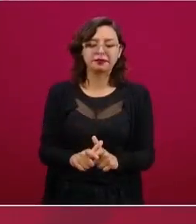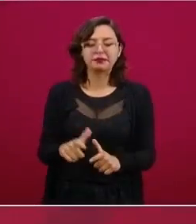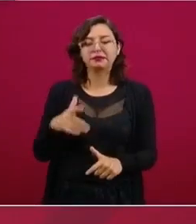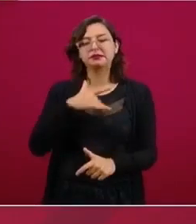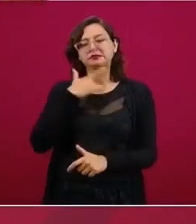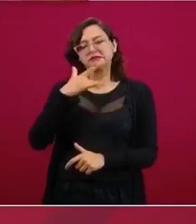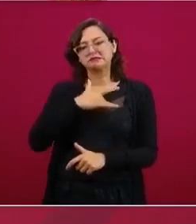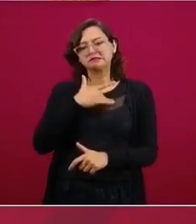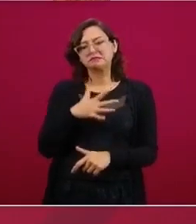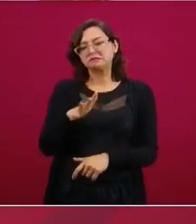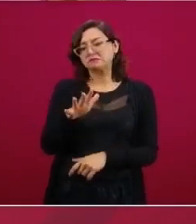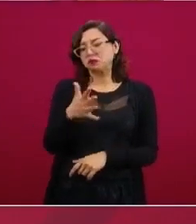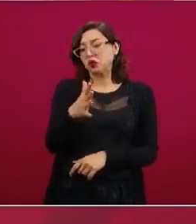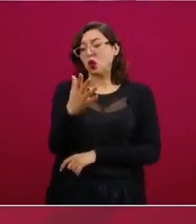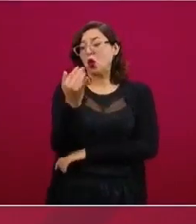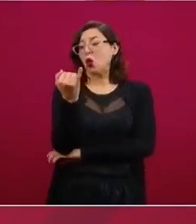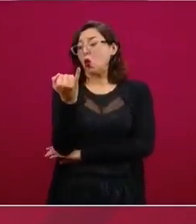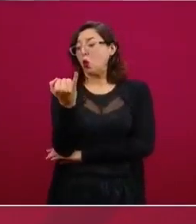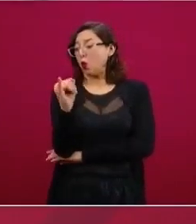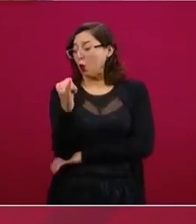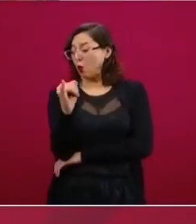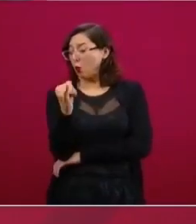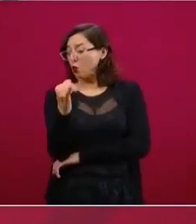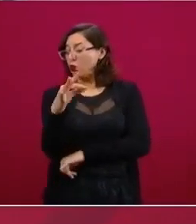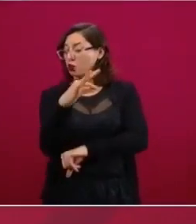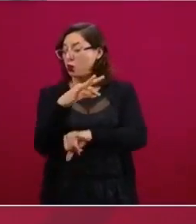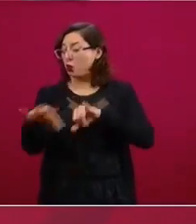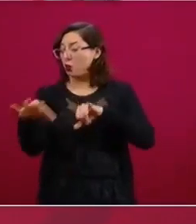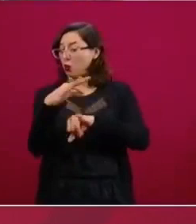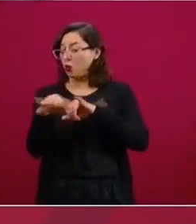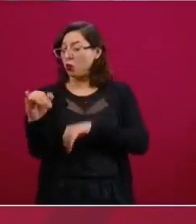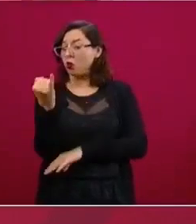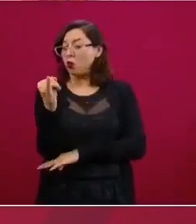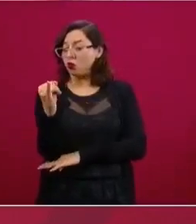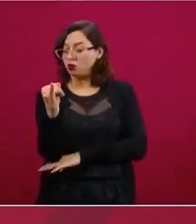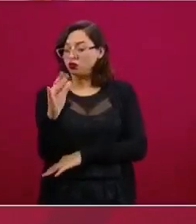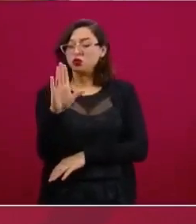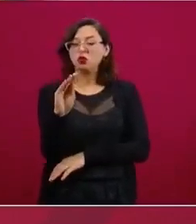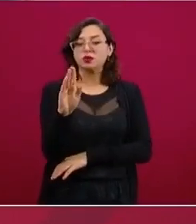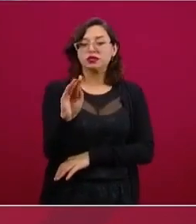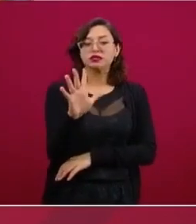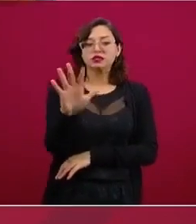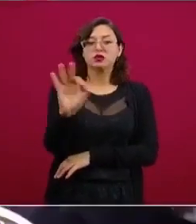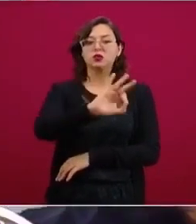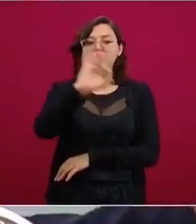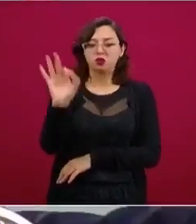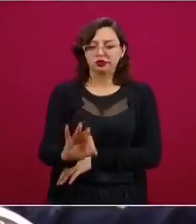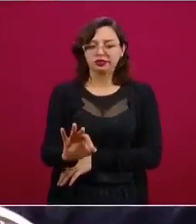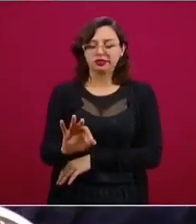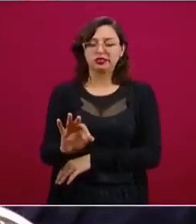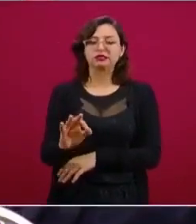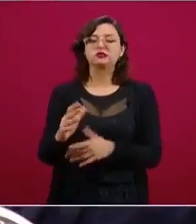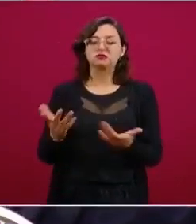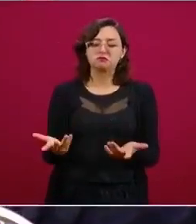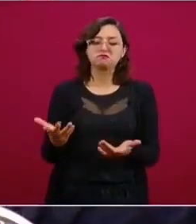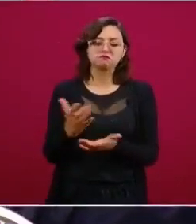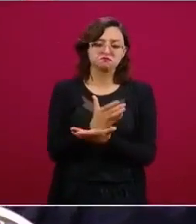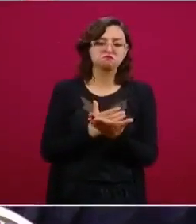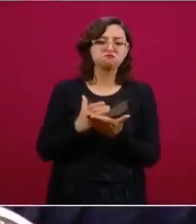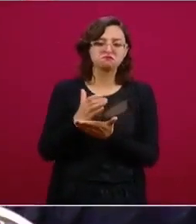predicción de que rumbo al final de junio tendremos cerca del 95% de los casos que